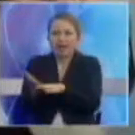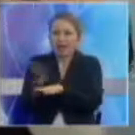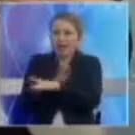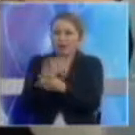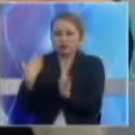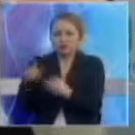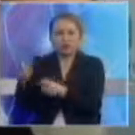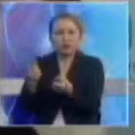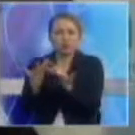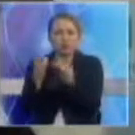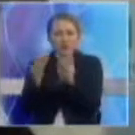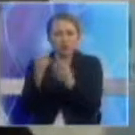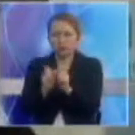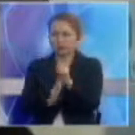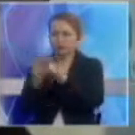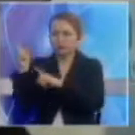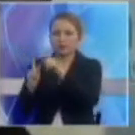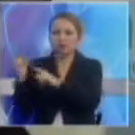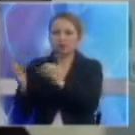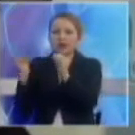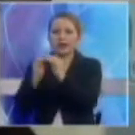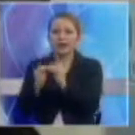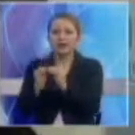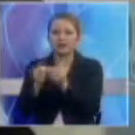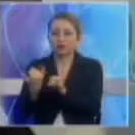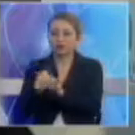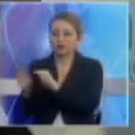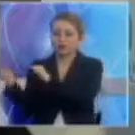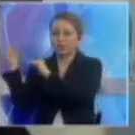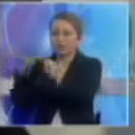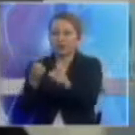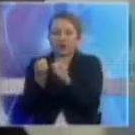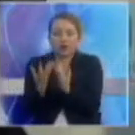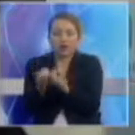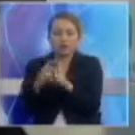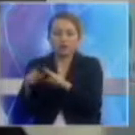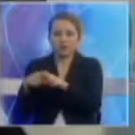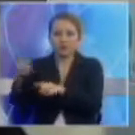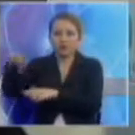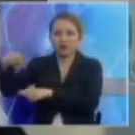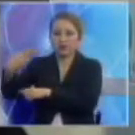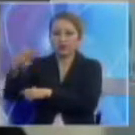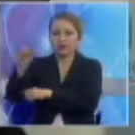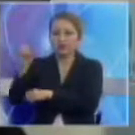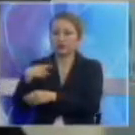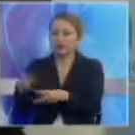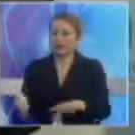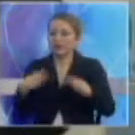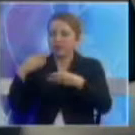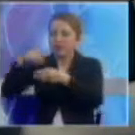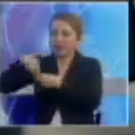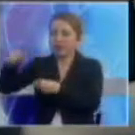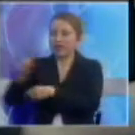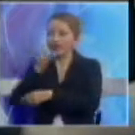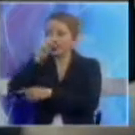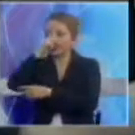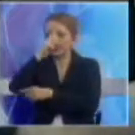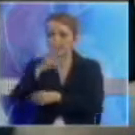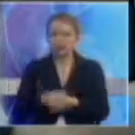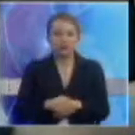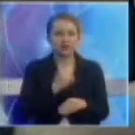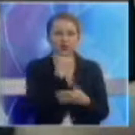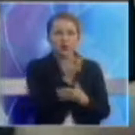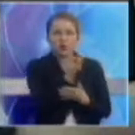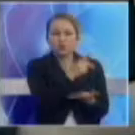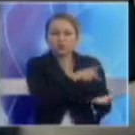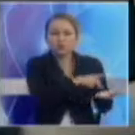pasado, ahora recibe a cientos de PhDs que viven ahora en esta ciudad. ¿Pero cuánto, ¿no?, le está costando eso